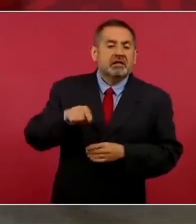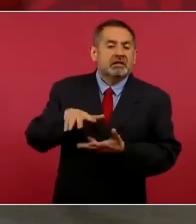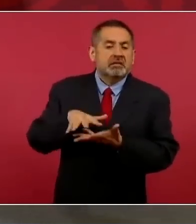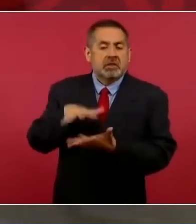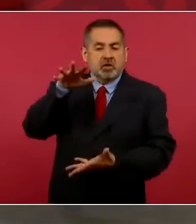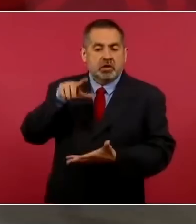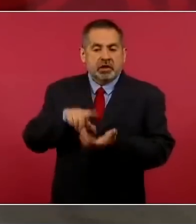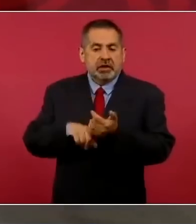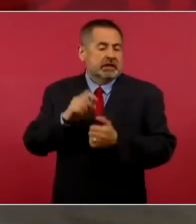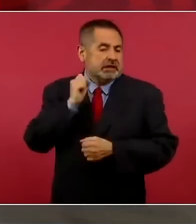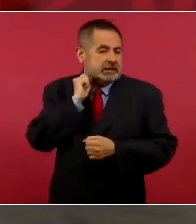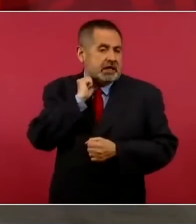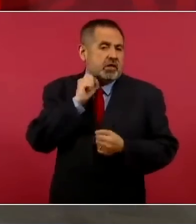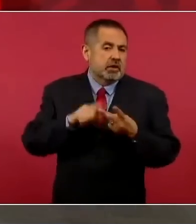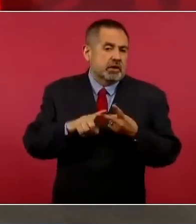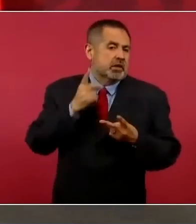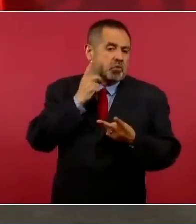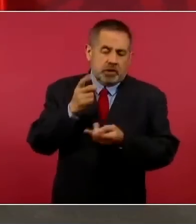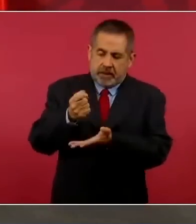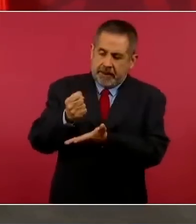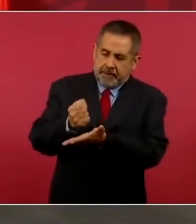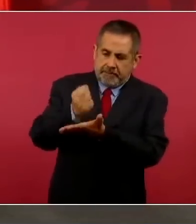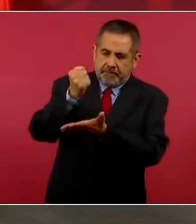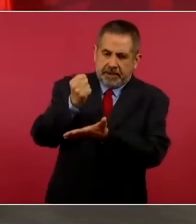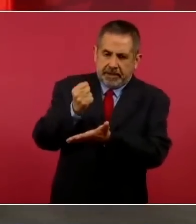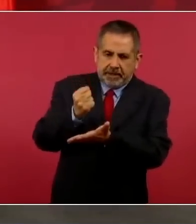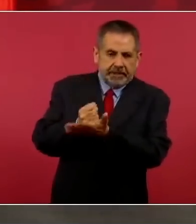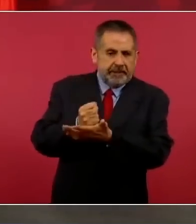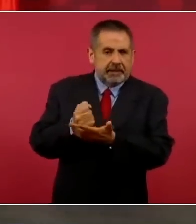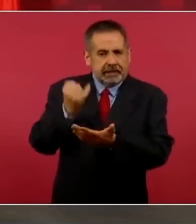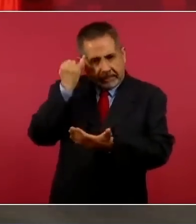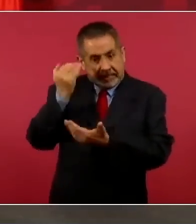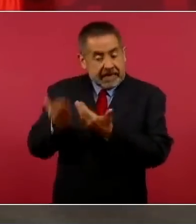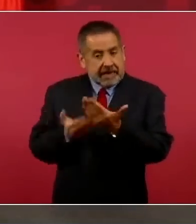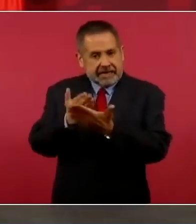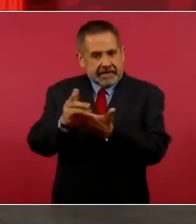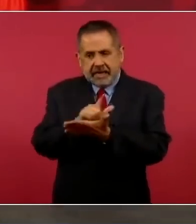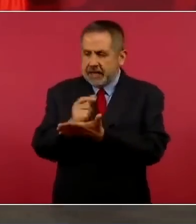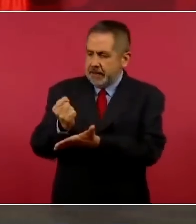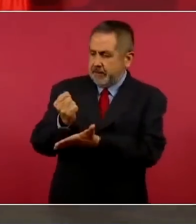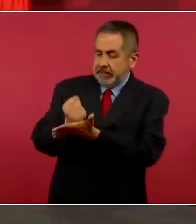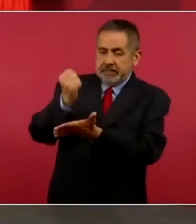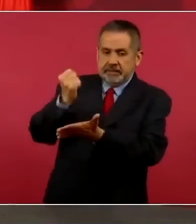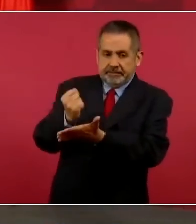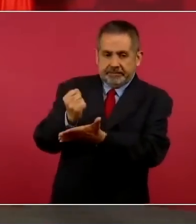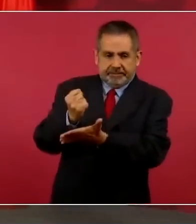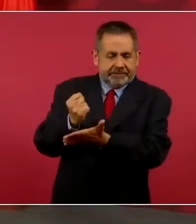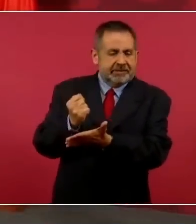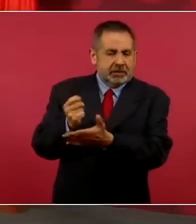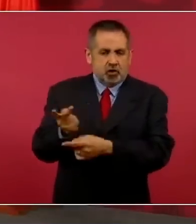en el Senado y en la Cámara de Diputados aprobaron esta iniciativa, porque además,